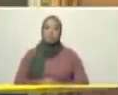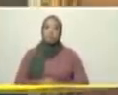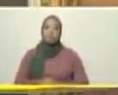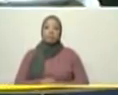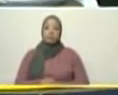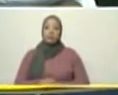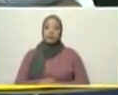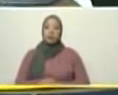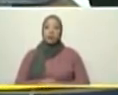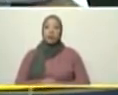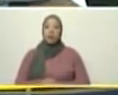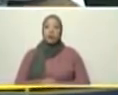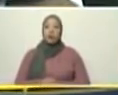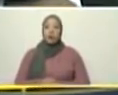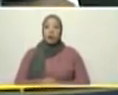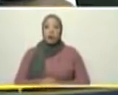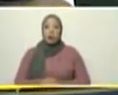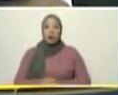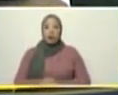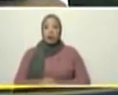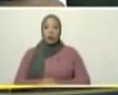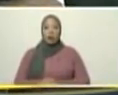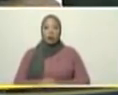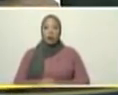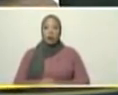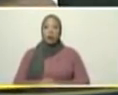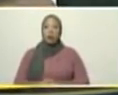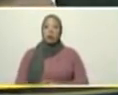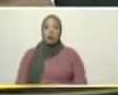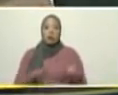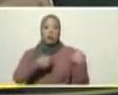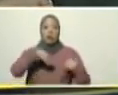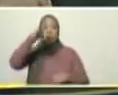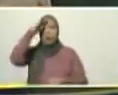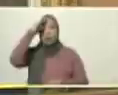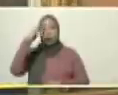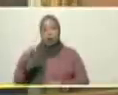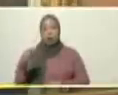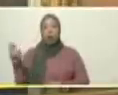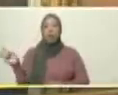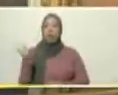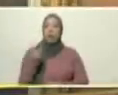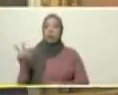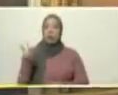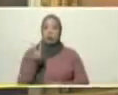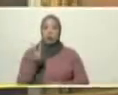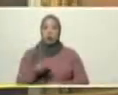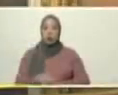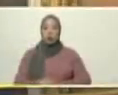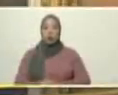Así que ayer estuve con los militares venezolanos